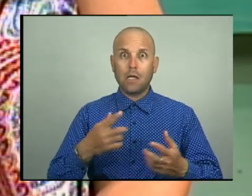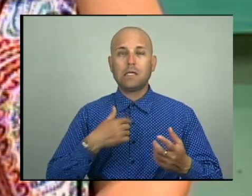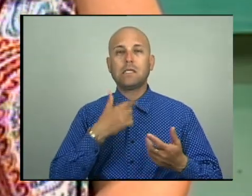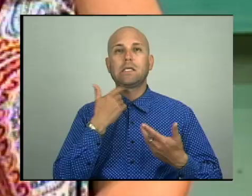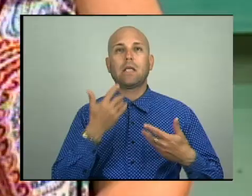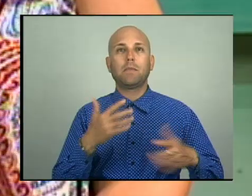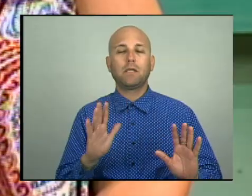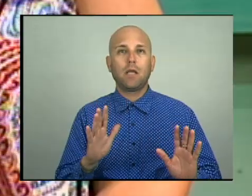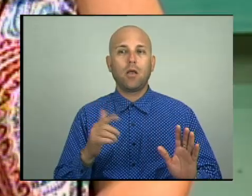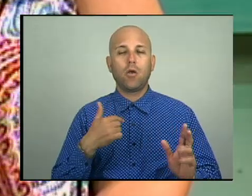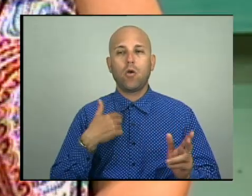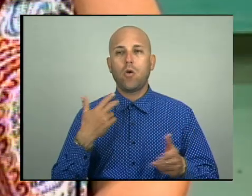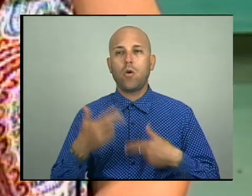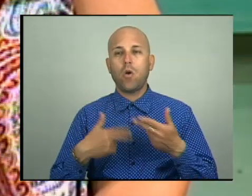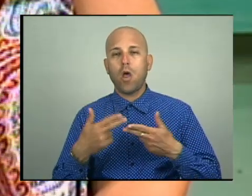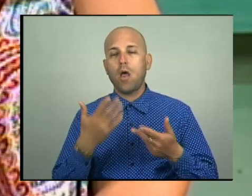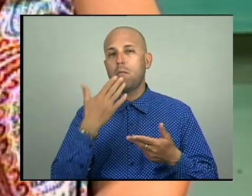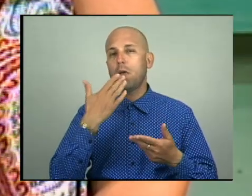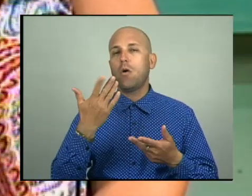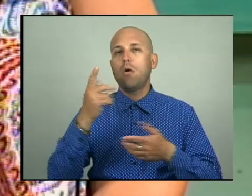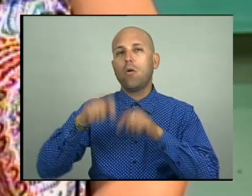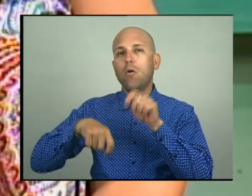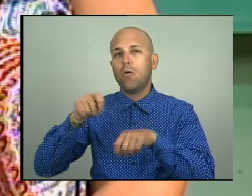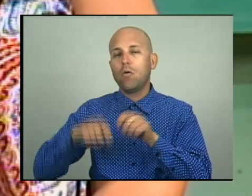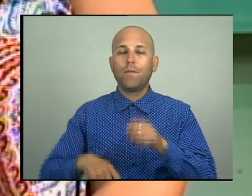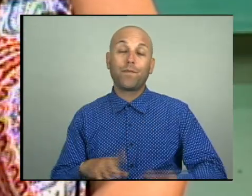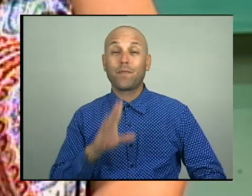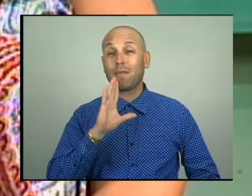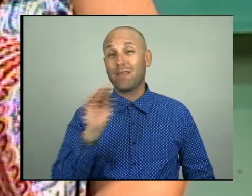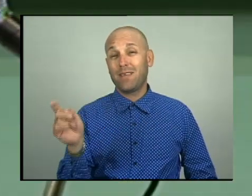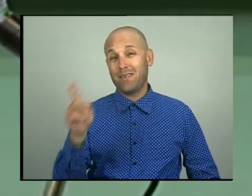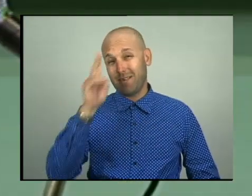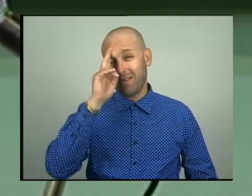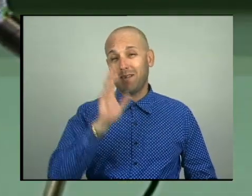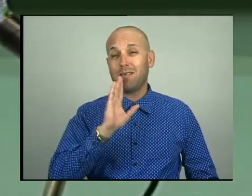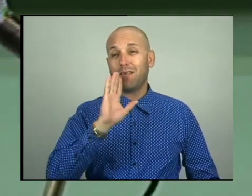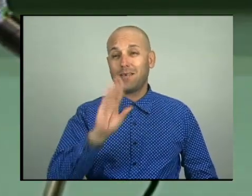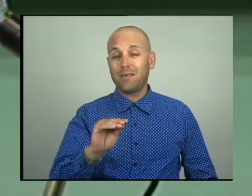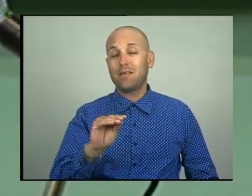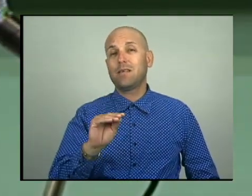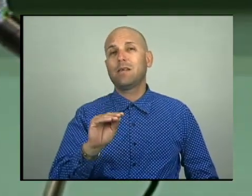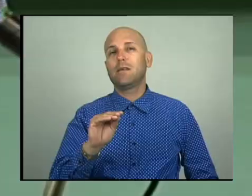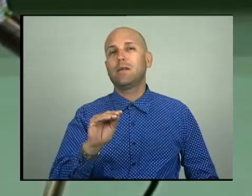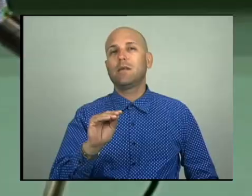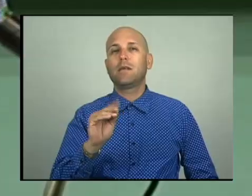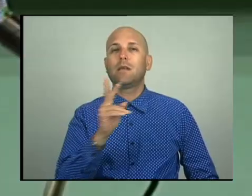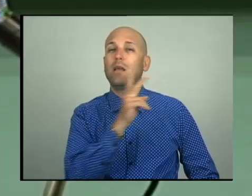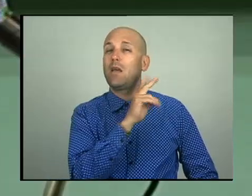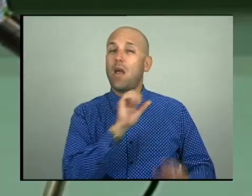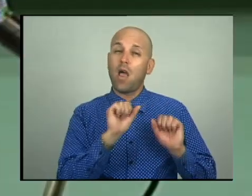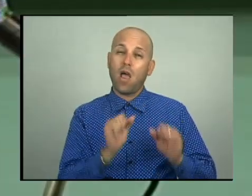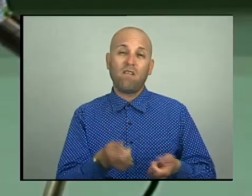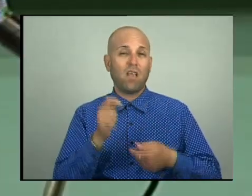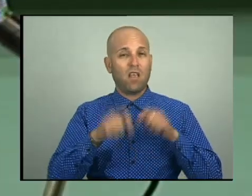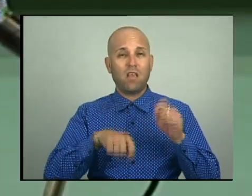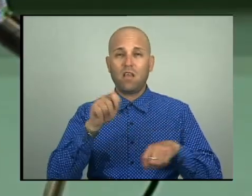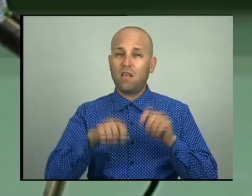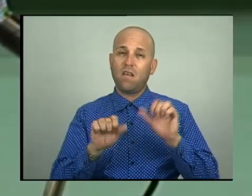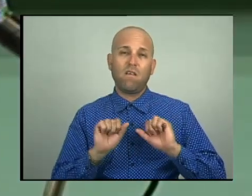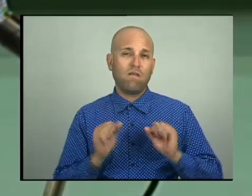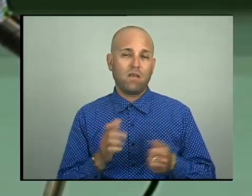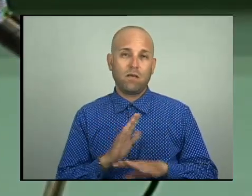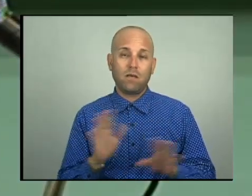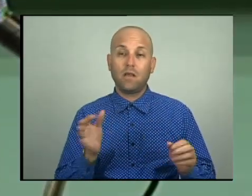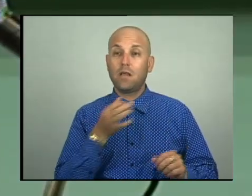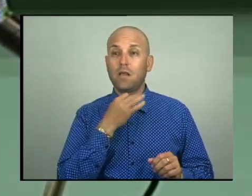por elección? ¿El quirúrgico? A ver, siempre el Fallot al final es lo que lleva a la corrección quirúrgica. ¿Qué pasa? Por ejemplo, cuando el